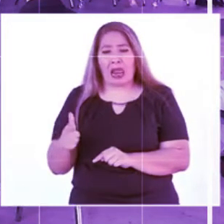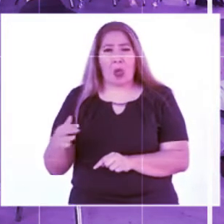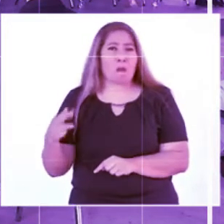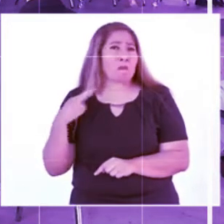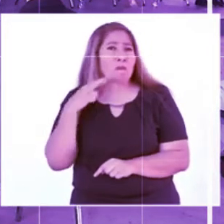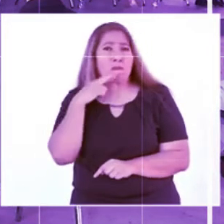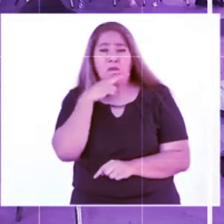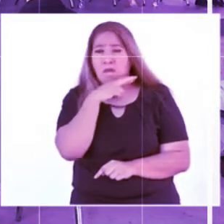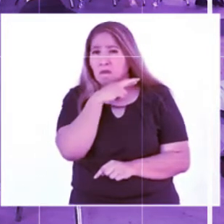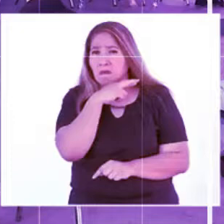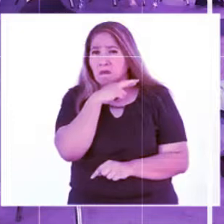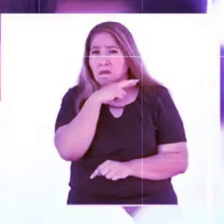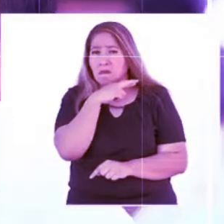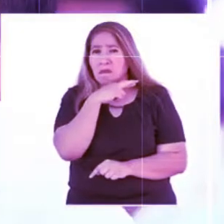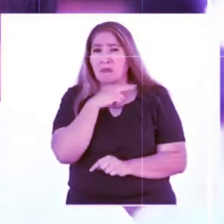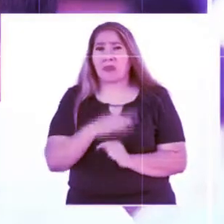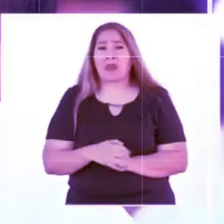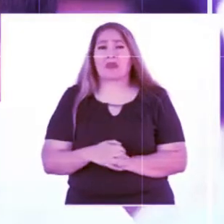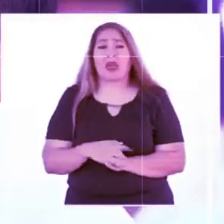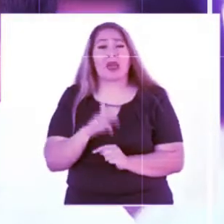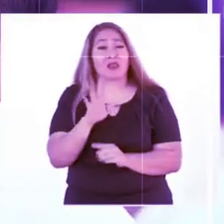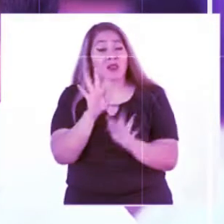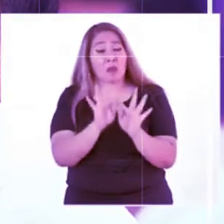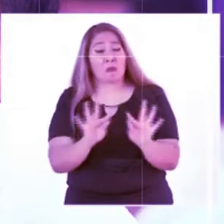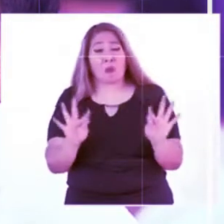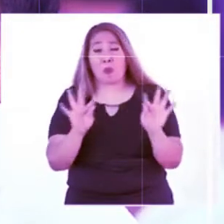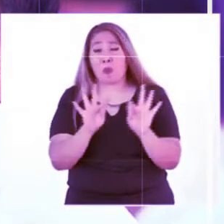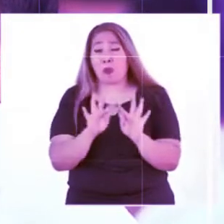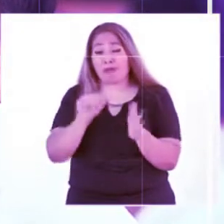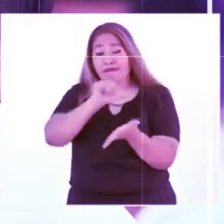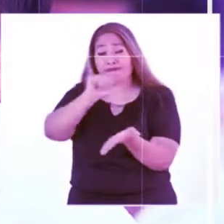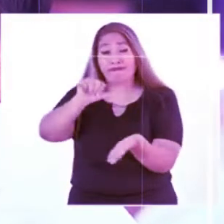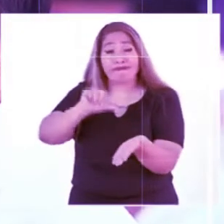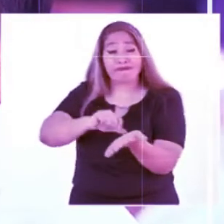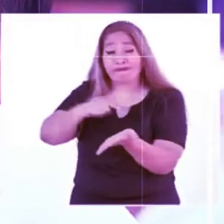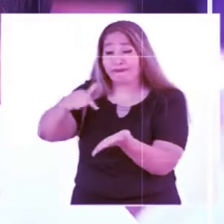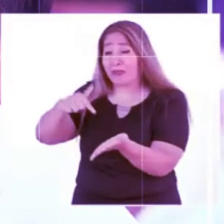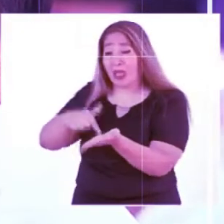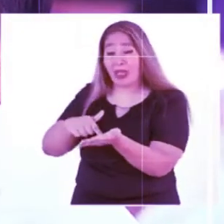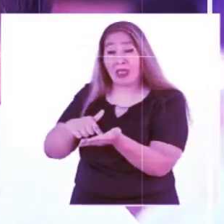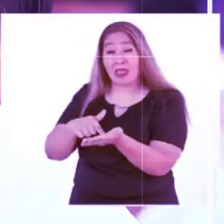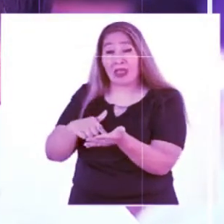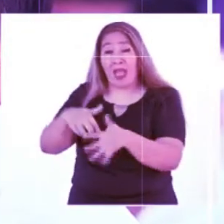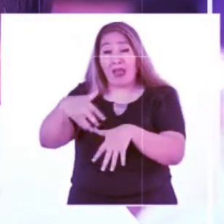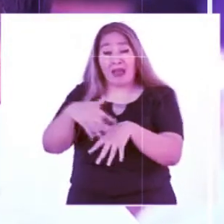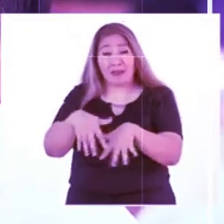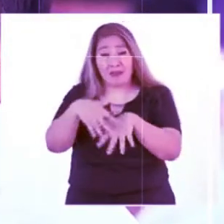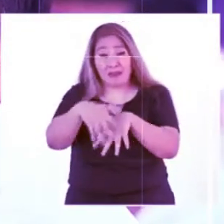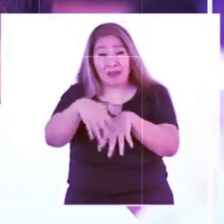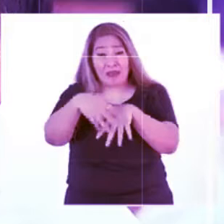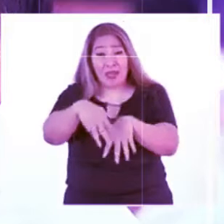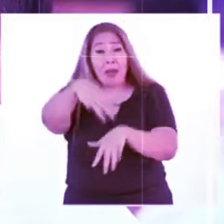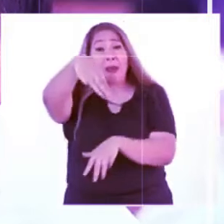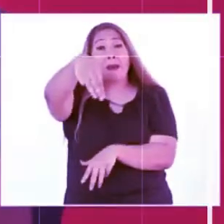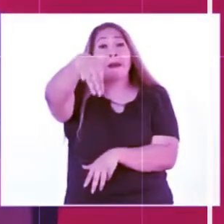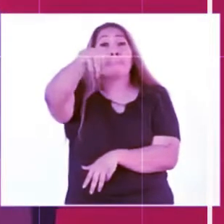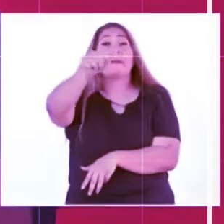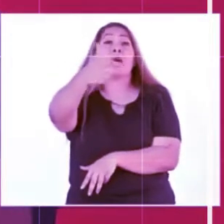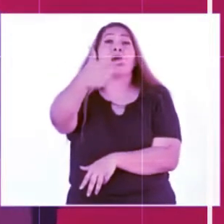pronto fue de los principales centros de proselitismo